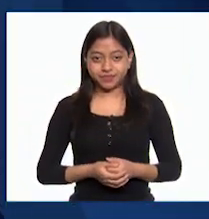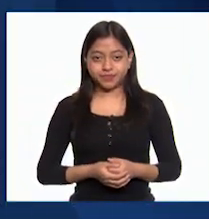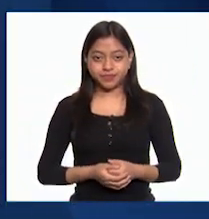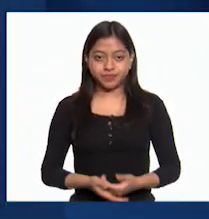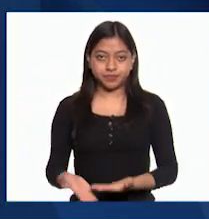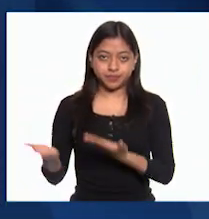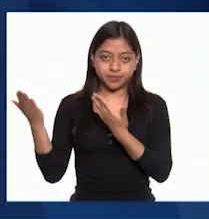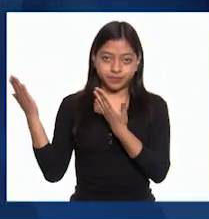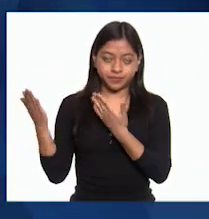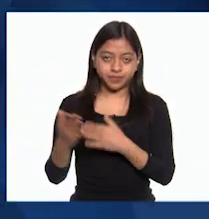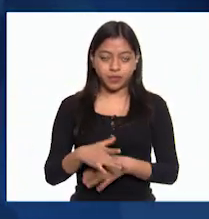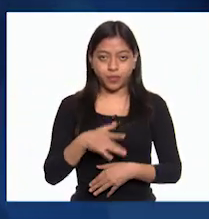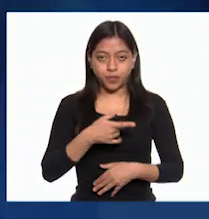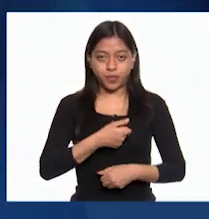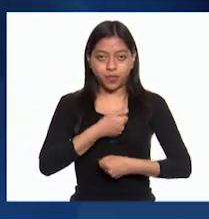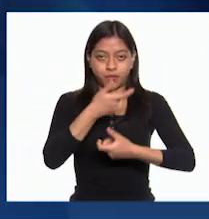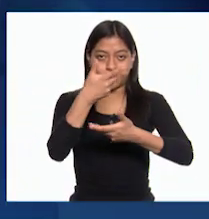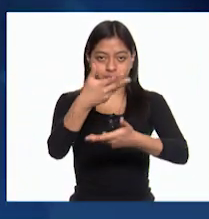Poema.